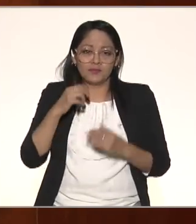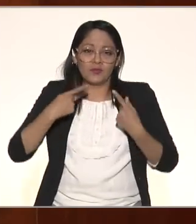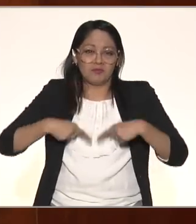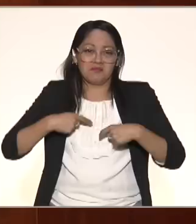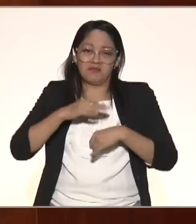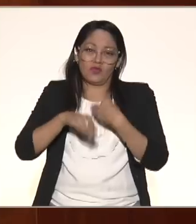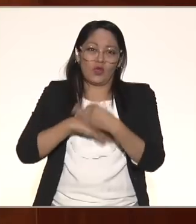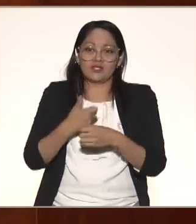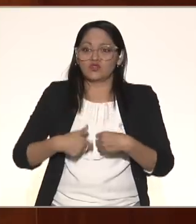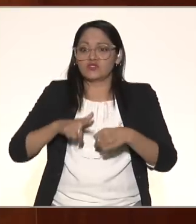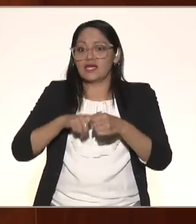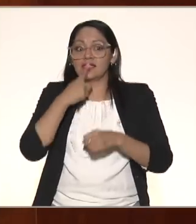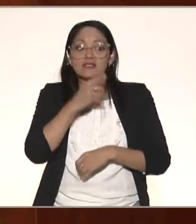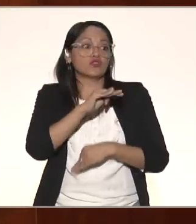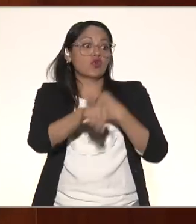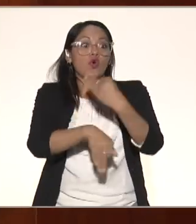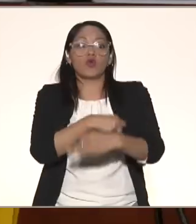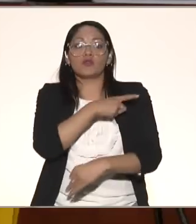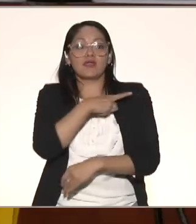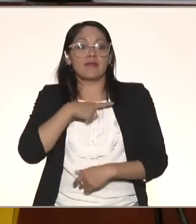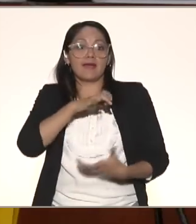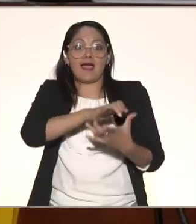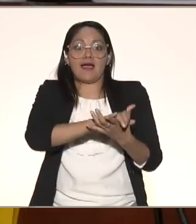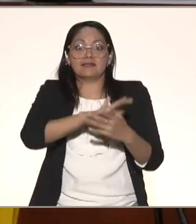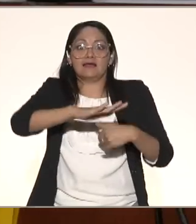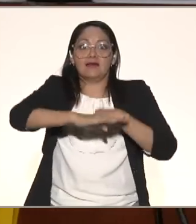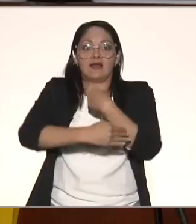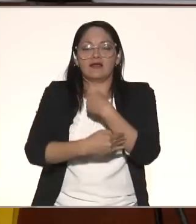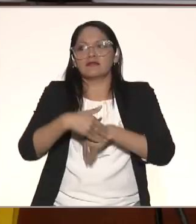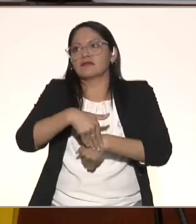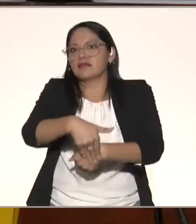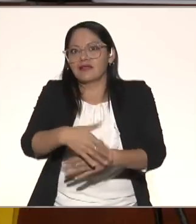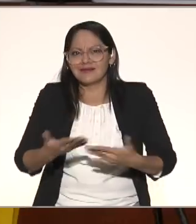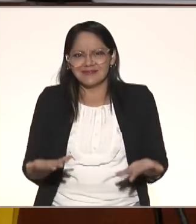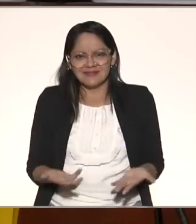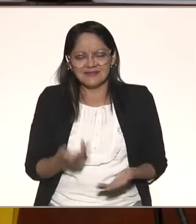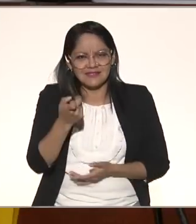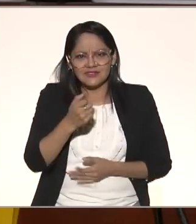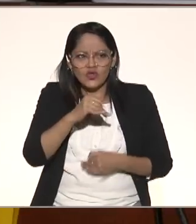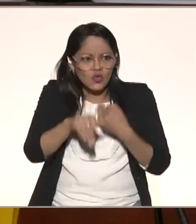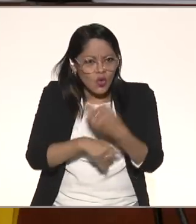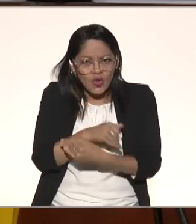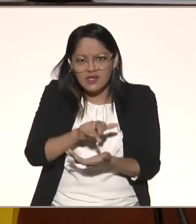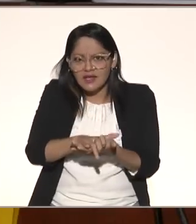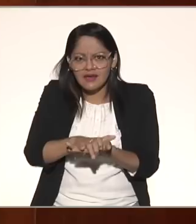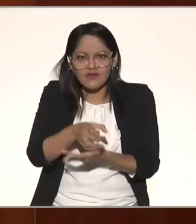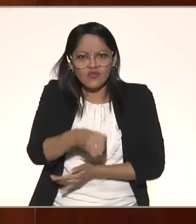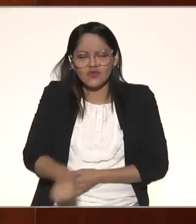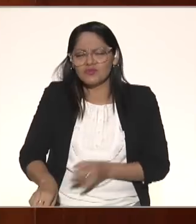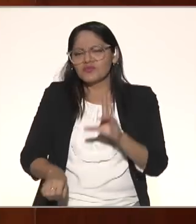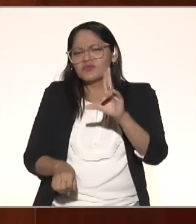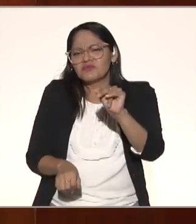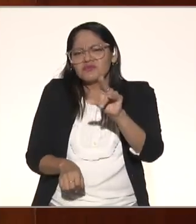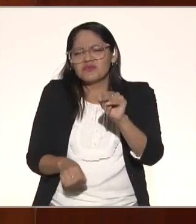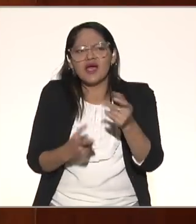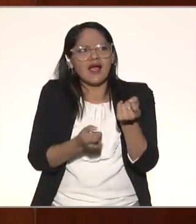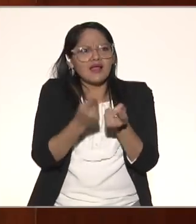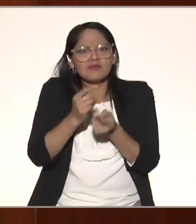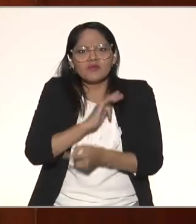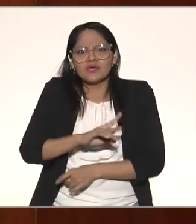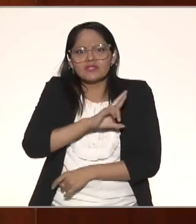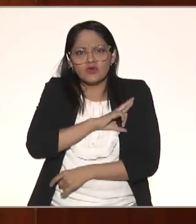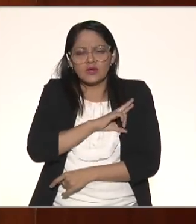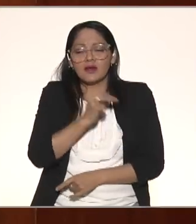todo el mundo se tiene que casar y tener hijos. Y ahí vamos como el borras. Y no es para todo el mundo. Entonces, es un tema que tiene